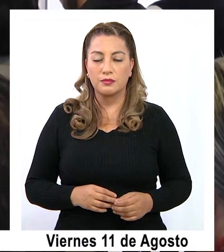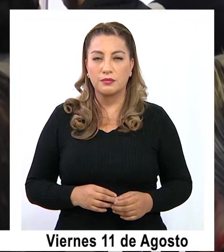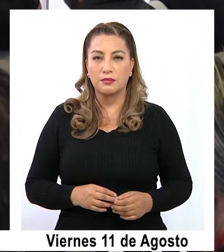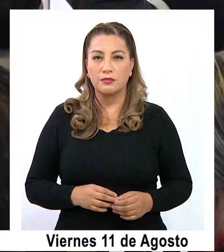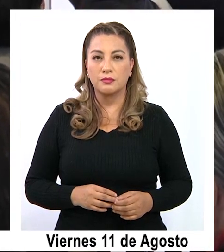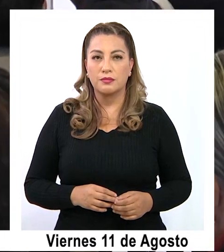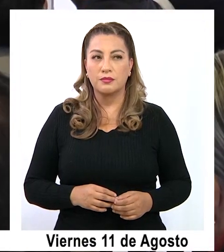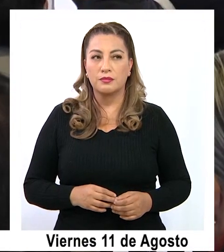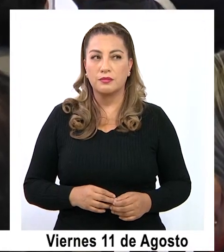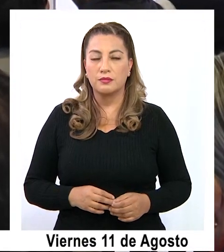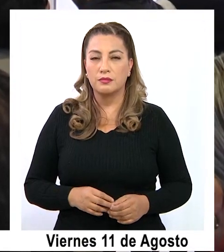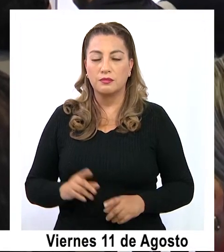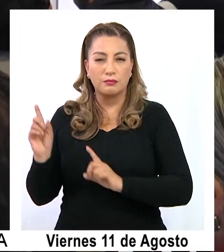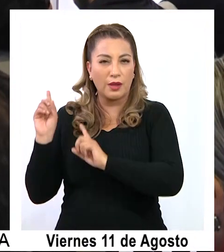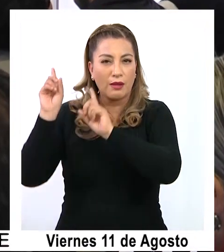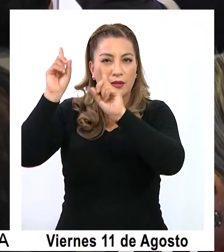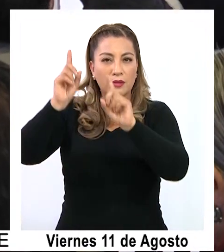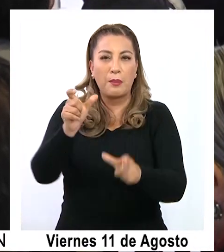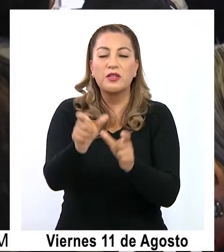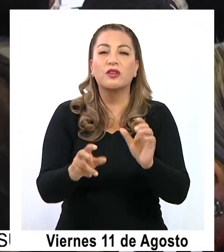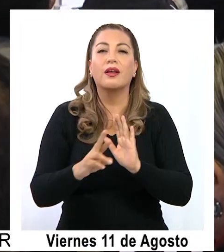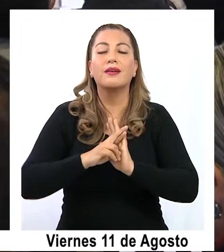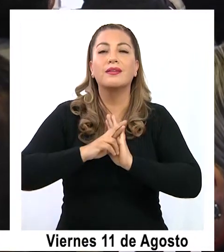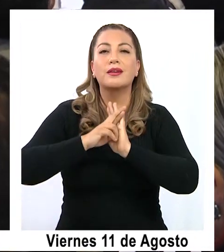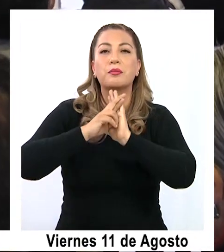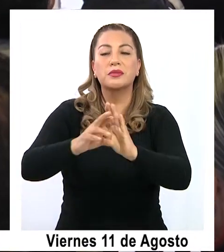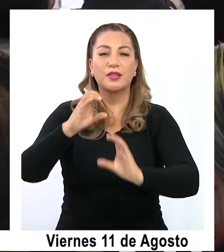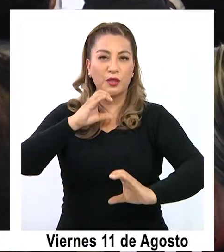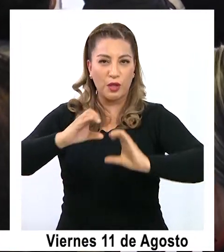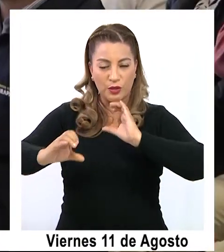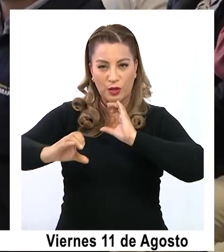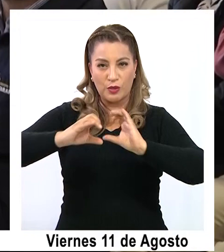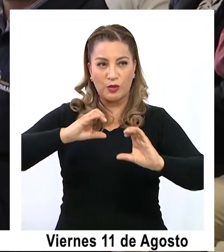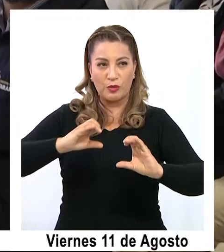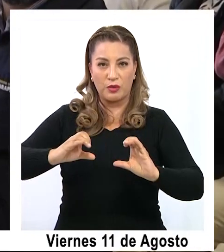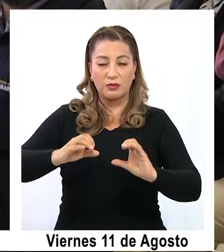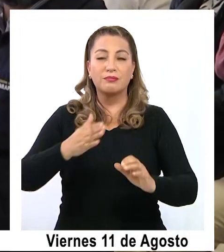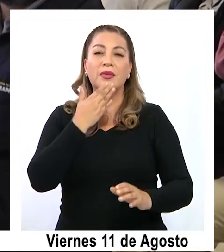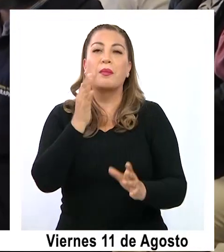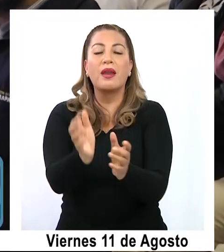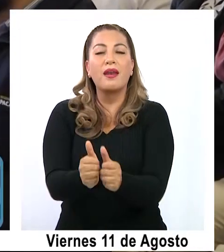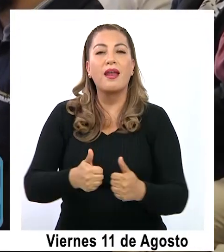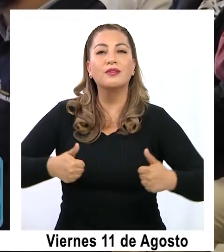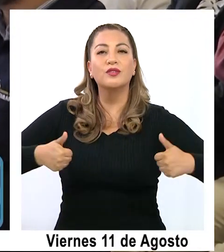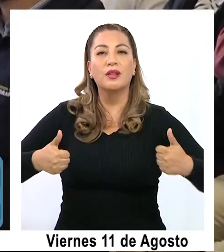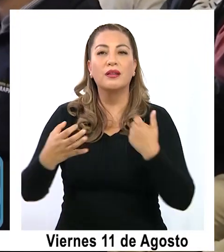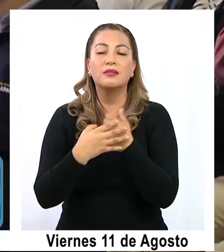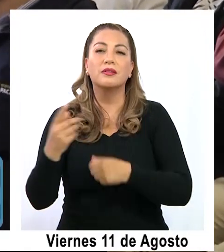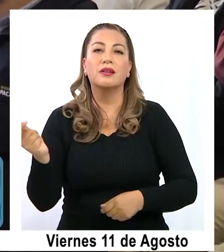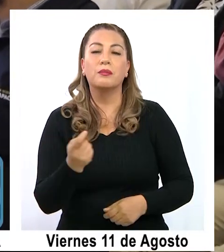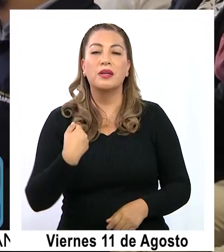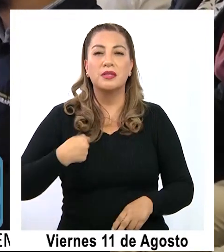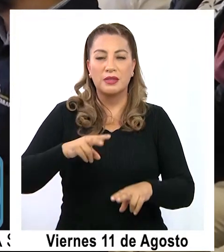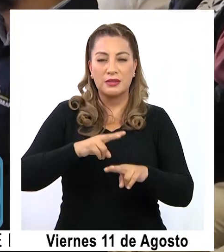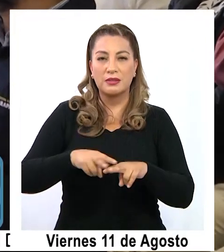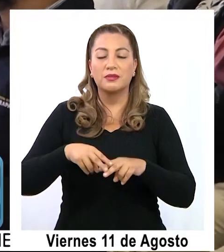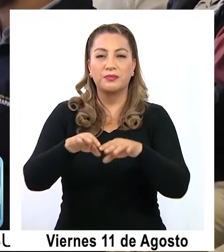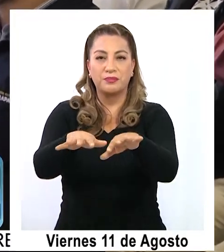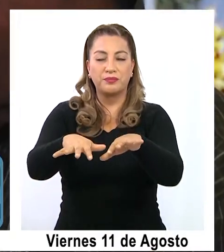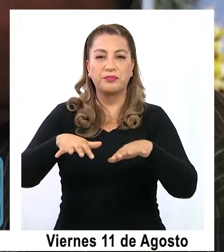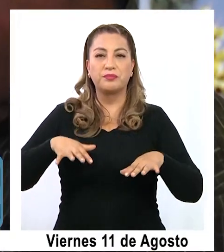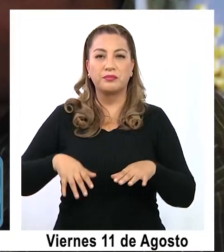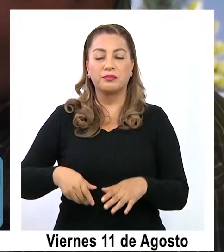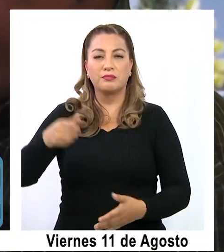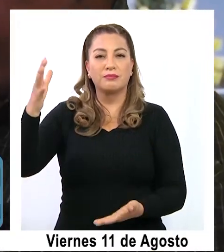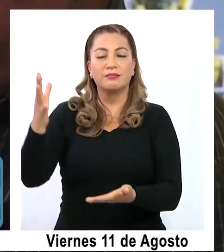Con la presencia de representantes de los medios de comunicación y de autoridades de la región, se llevó a cabo la ceremonia de